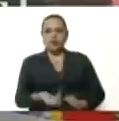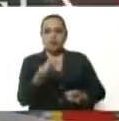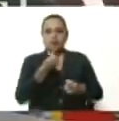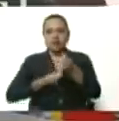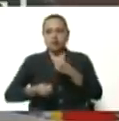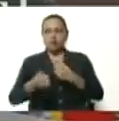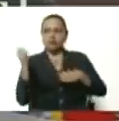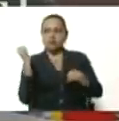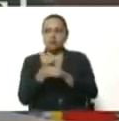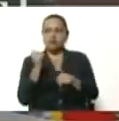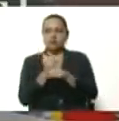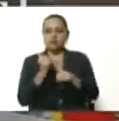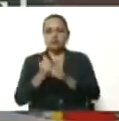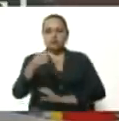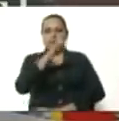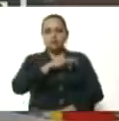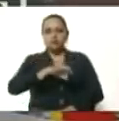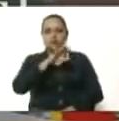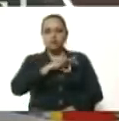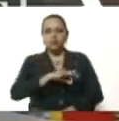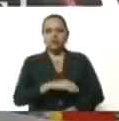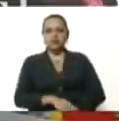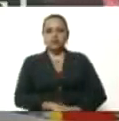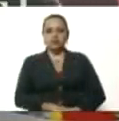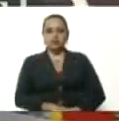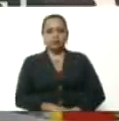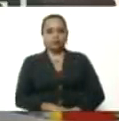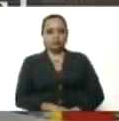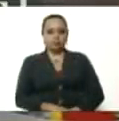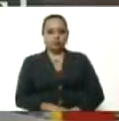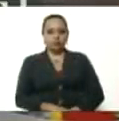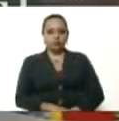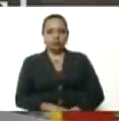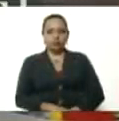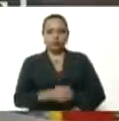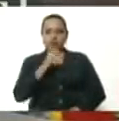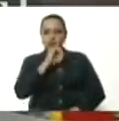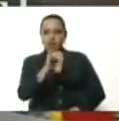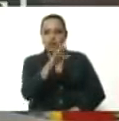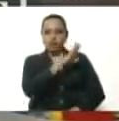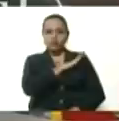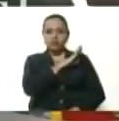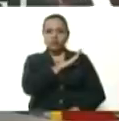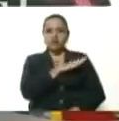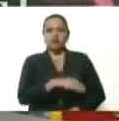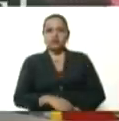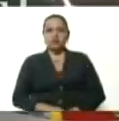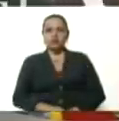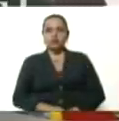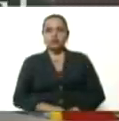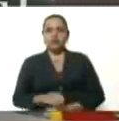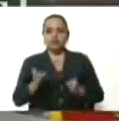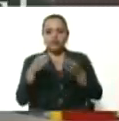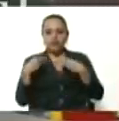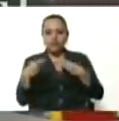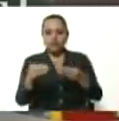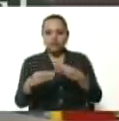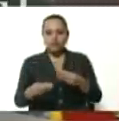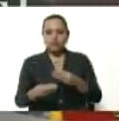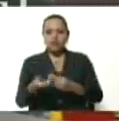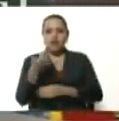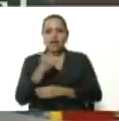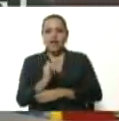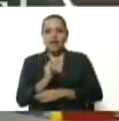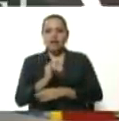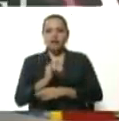económica, laboral, social. El informe que tengo es que la flexibilización funciona como